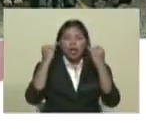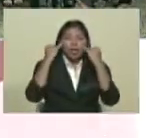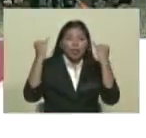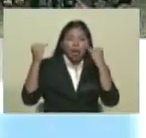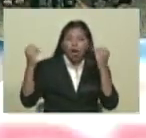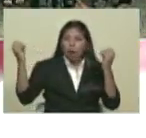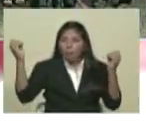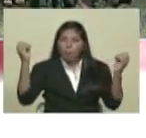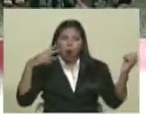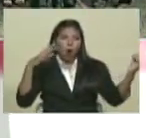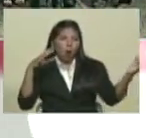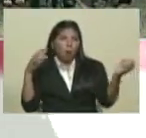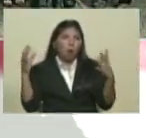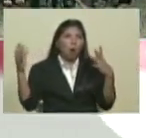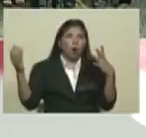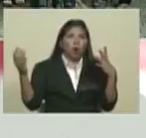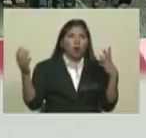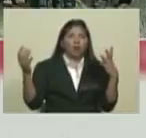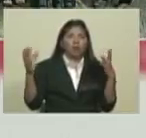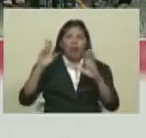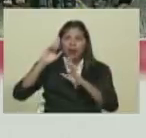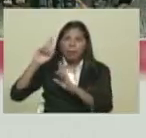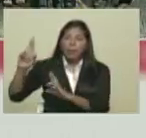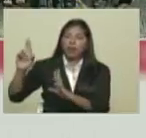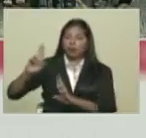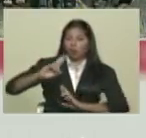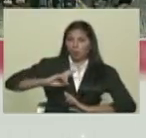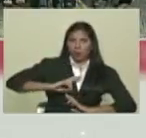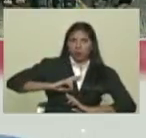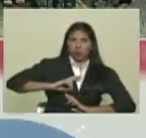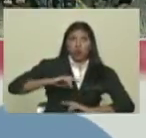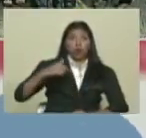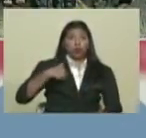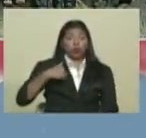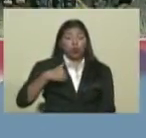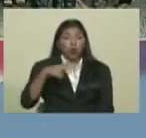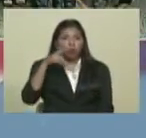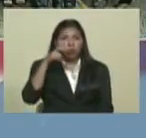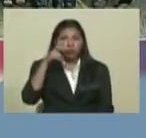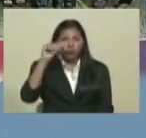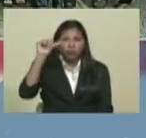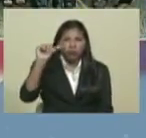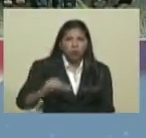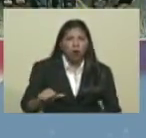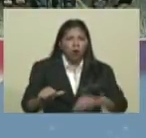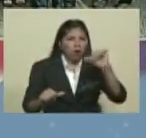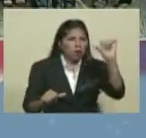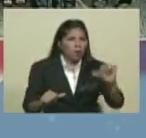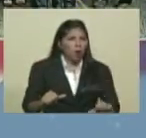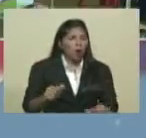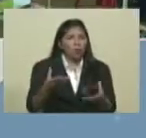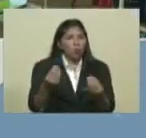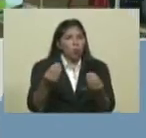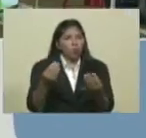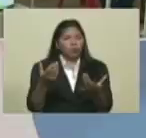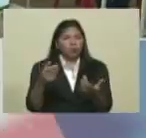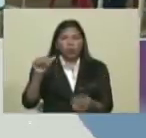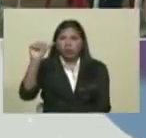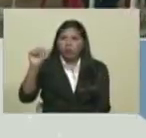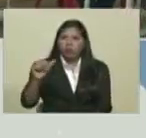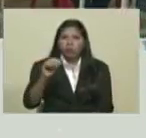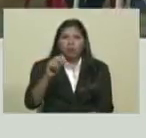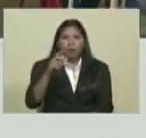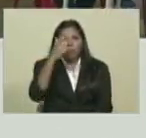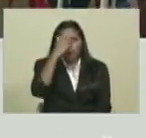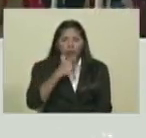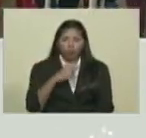El debate de ideas, el respeto a la idea. Yo hoy escuché no sé cuántas opiniones del pueblo, del humilde, de la